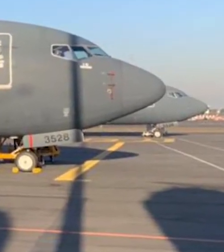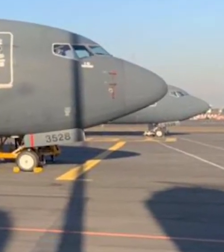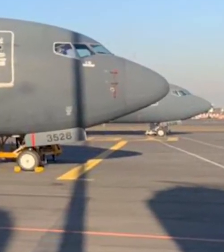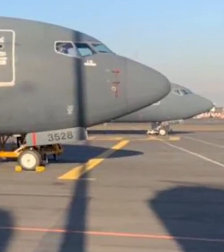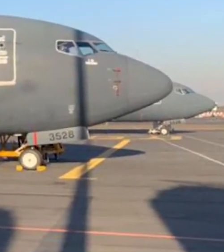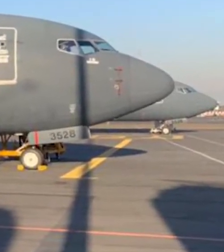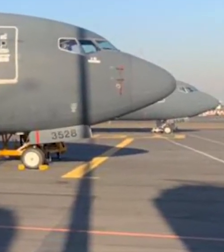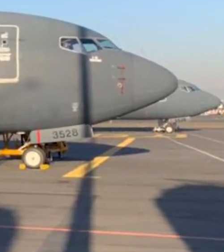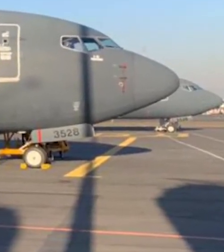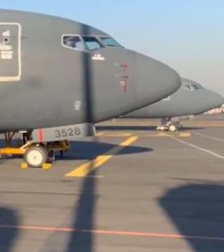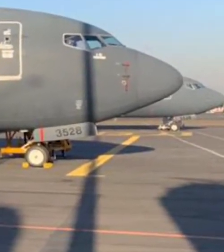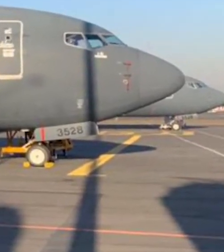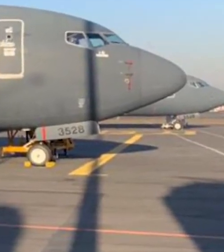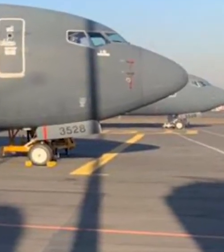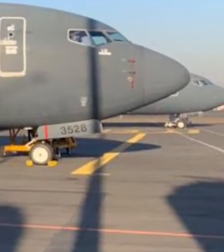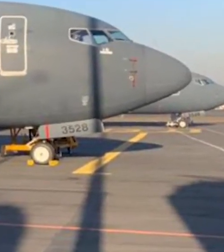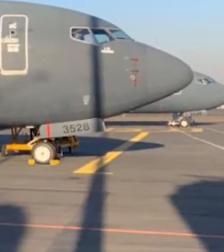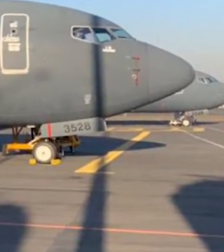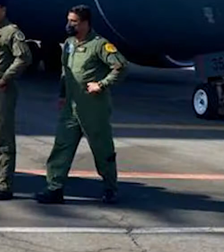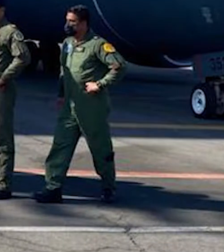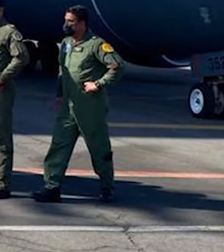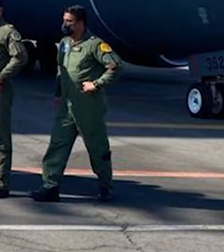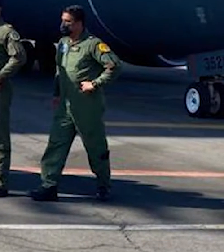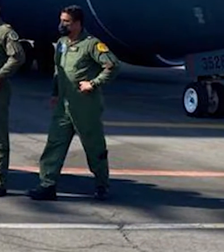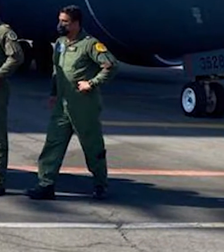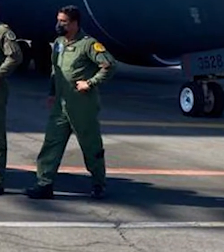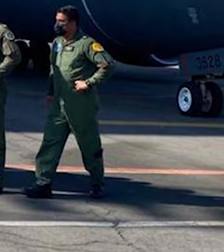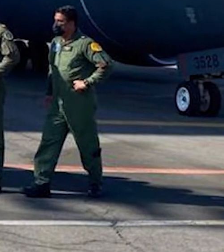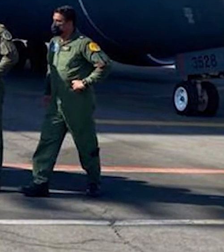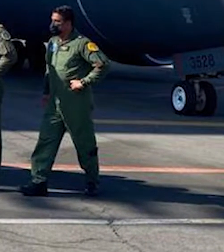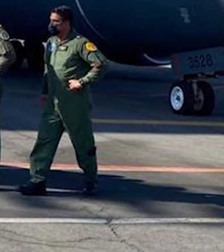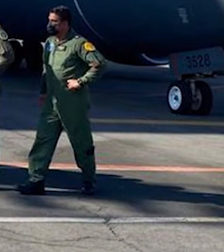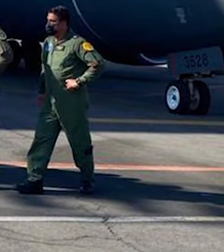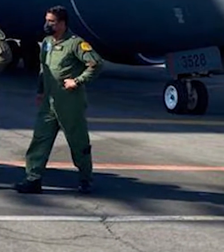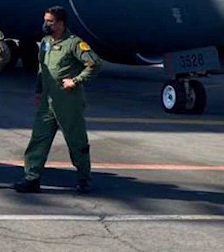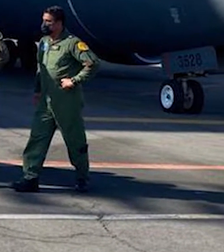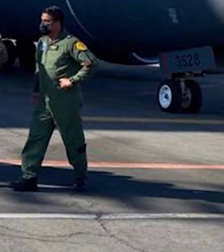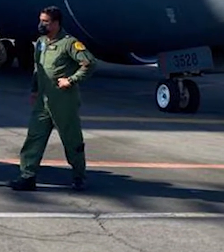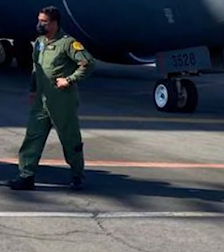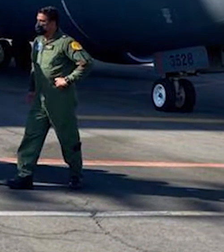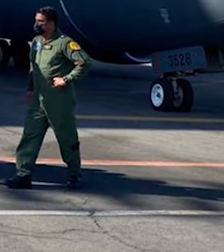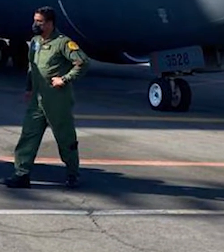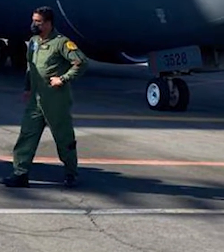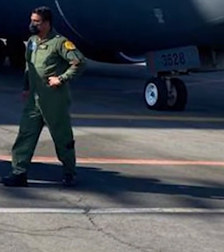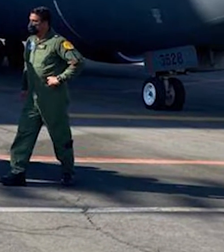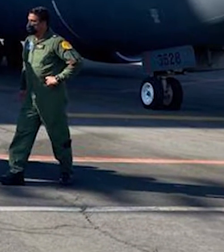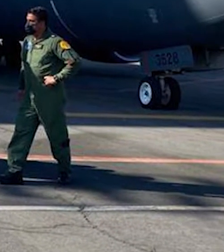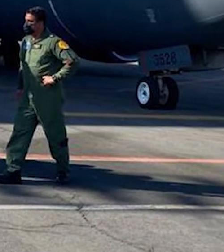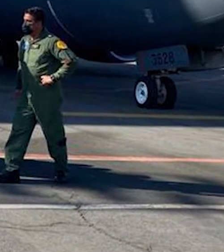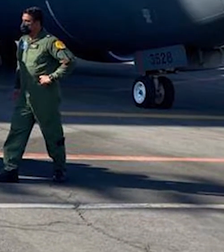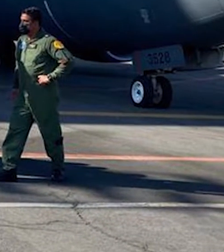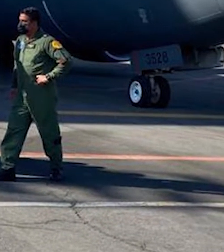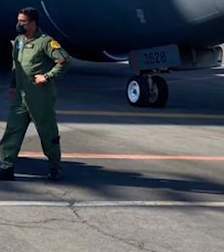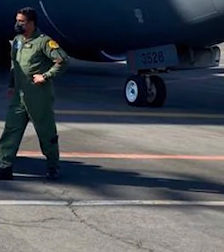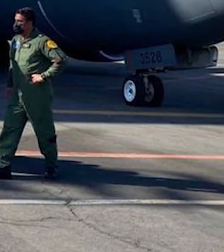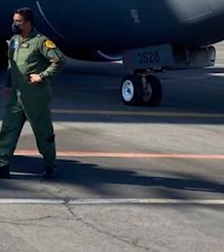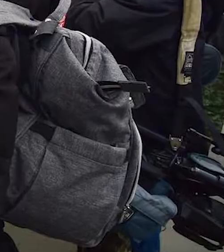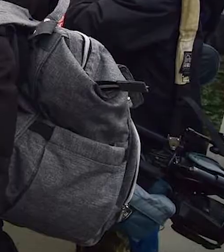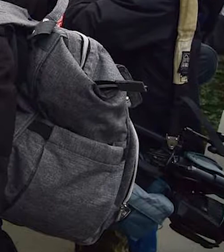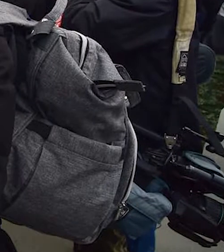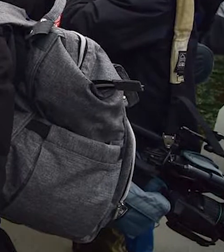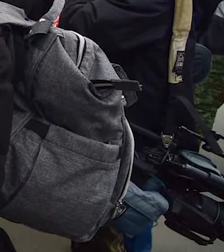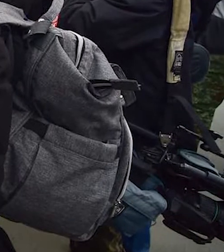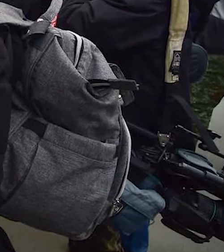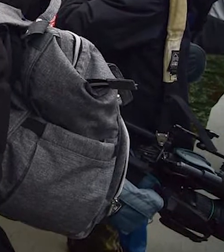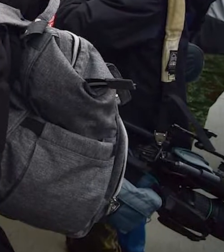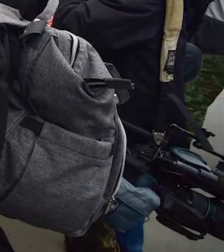evacuar a mexicanos y latinoamericanos el mandatario mexicano punto que más adelante la secretaria de relaciones exteriores